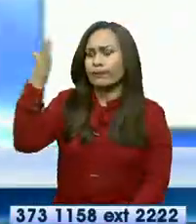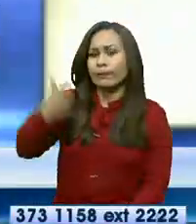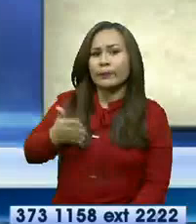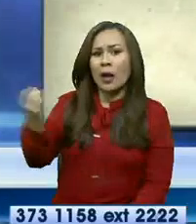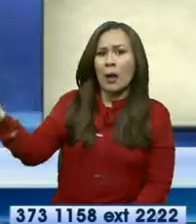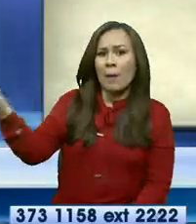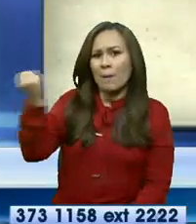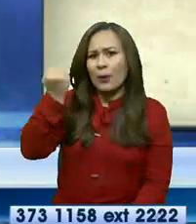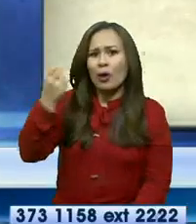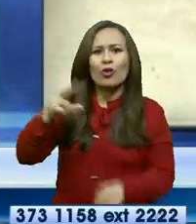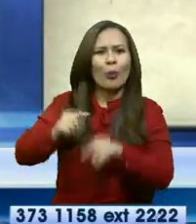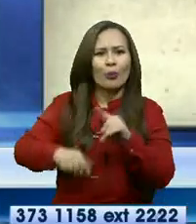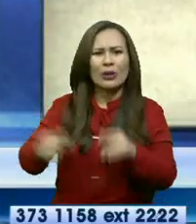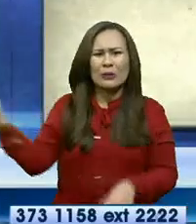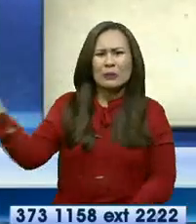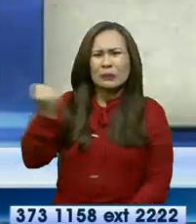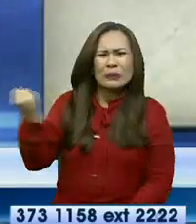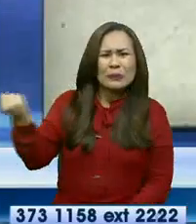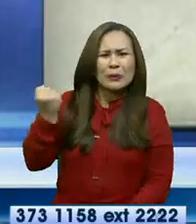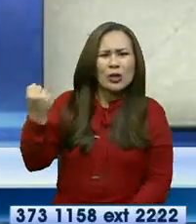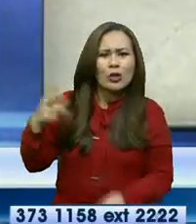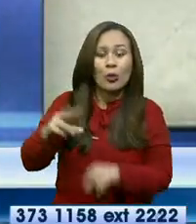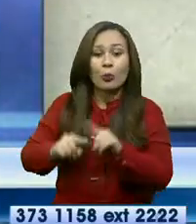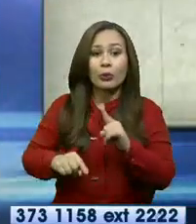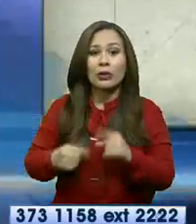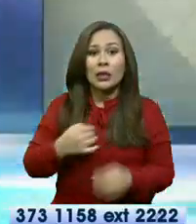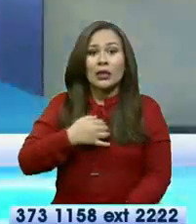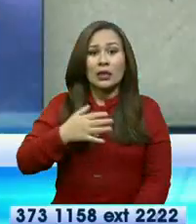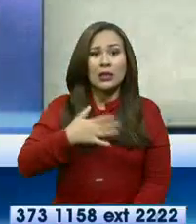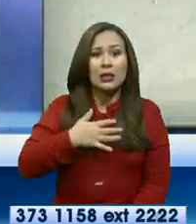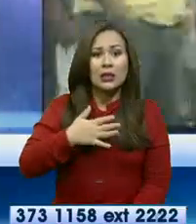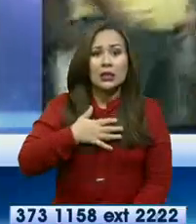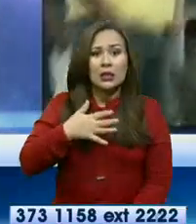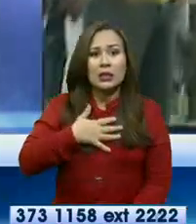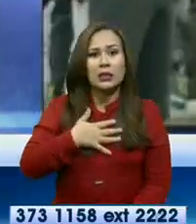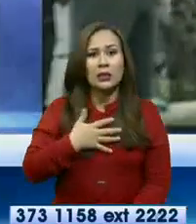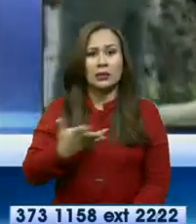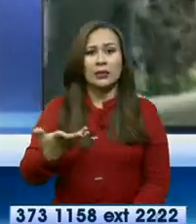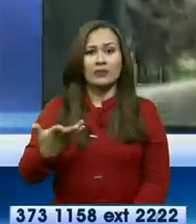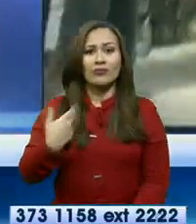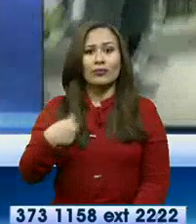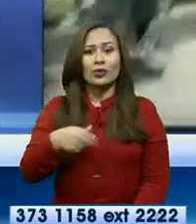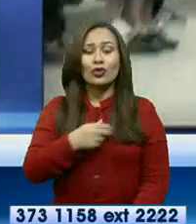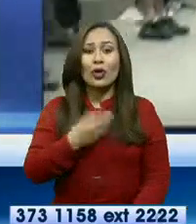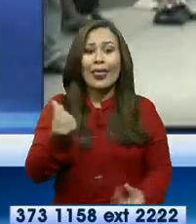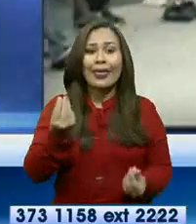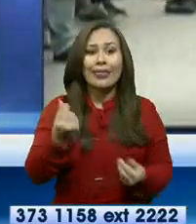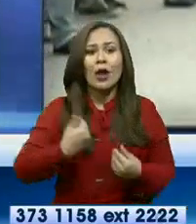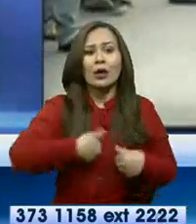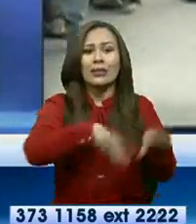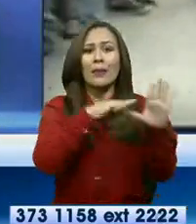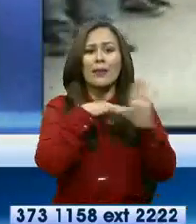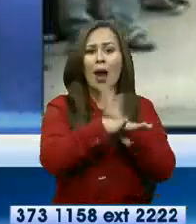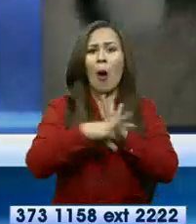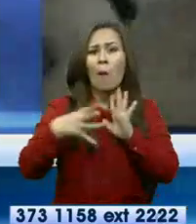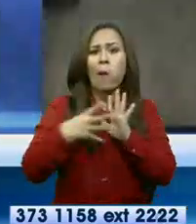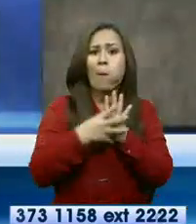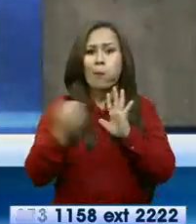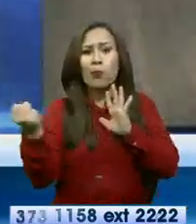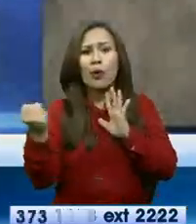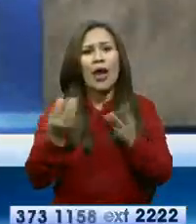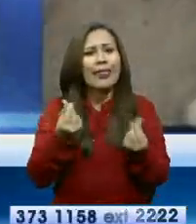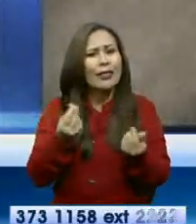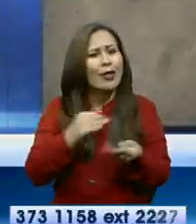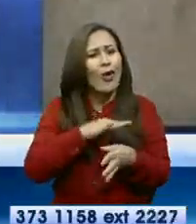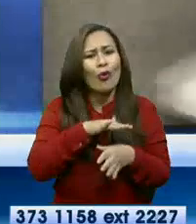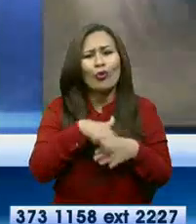de protección. Y de ahí coge y se llevan todo el dinero, se llevaron